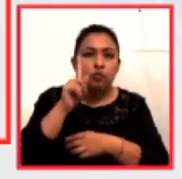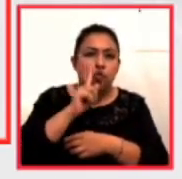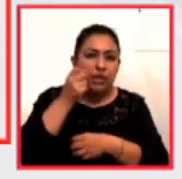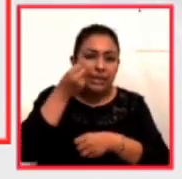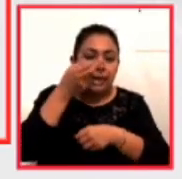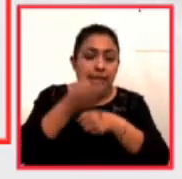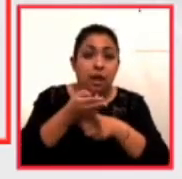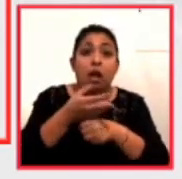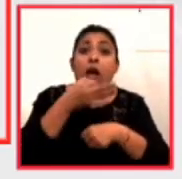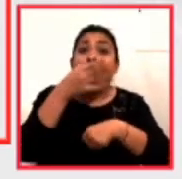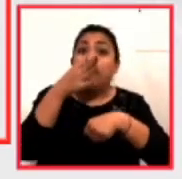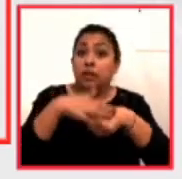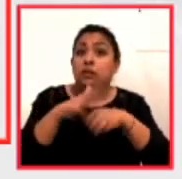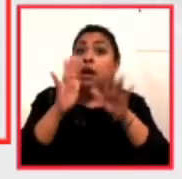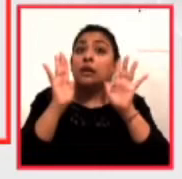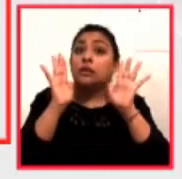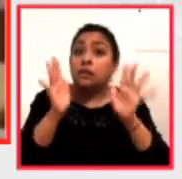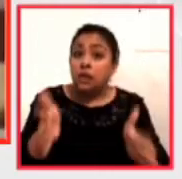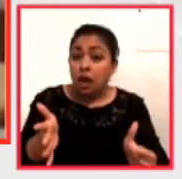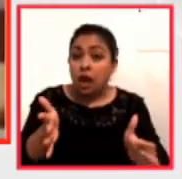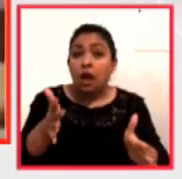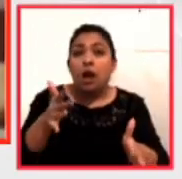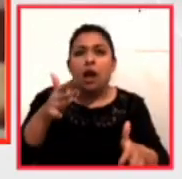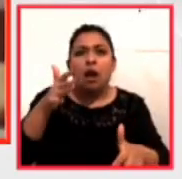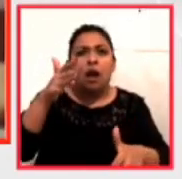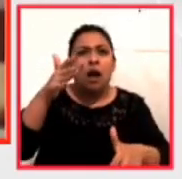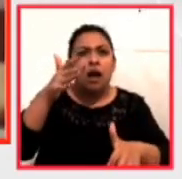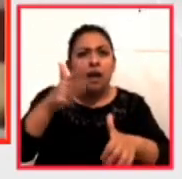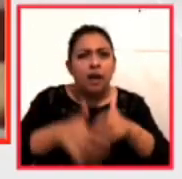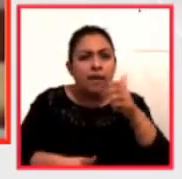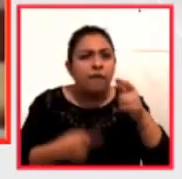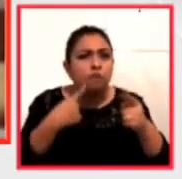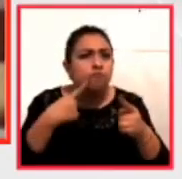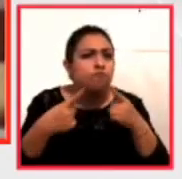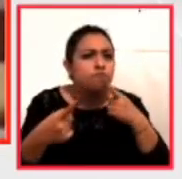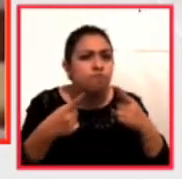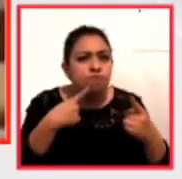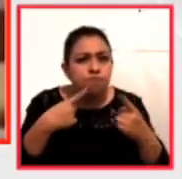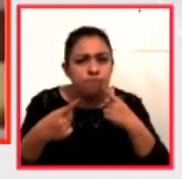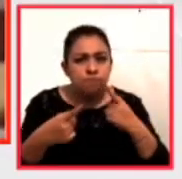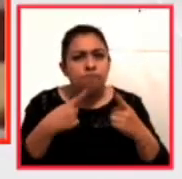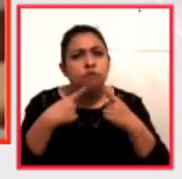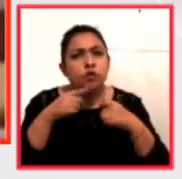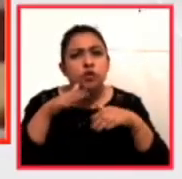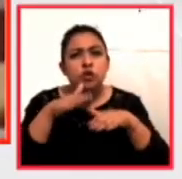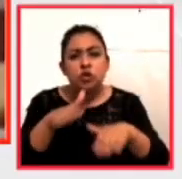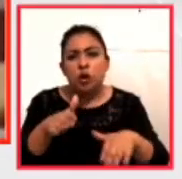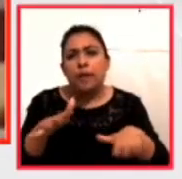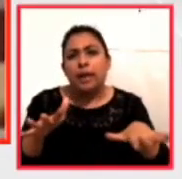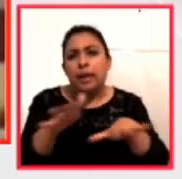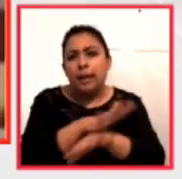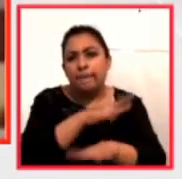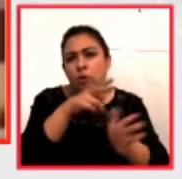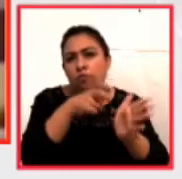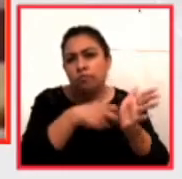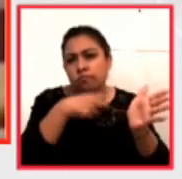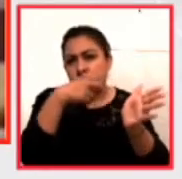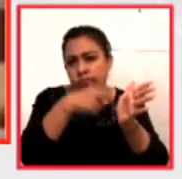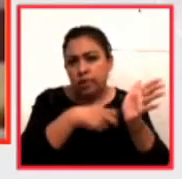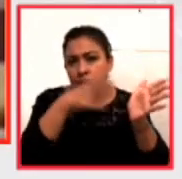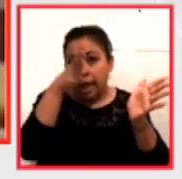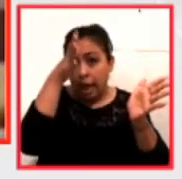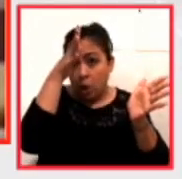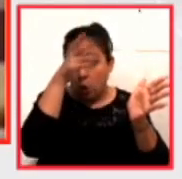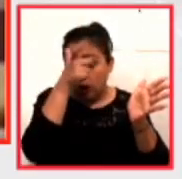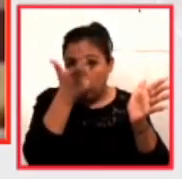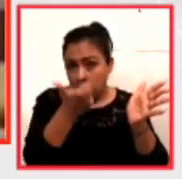ya anuncia que se ha terminado justamente la negociación o renegociación de la modernización de un acuerdo